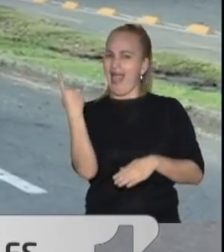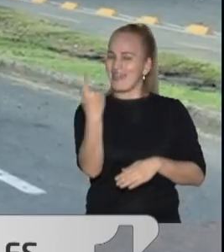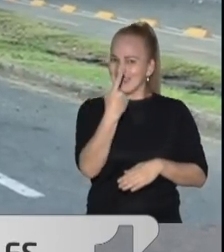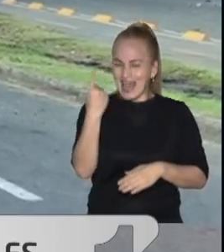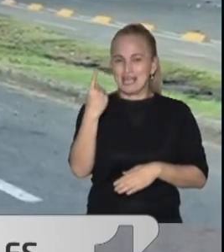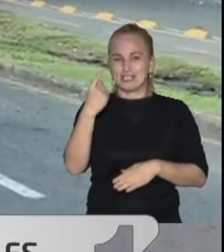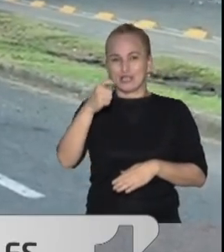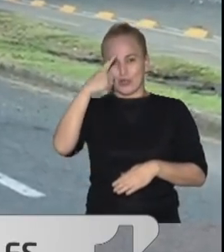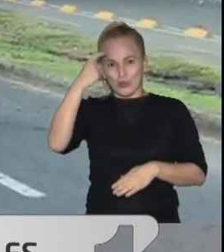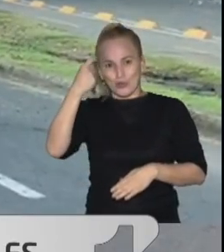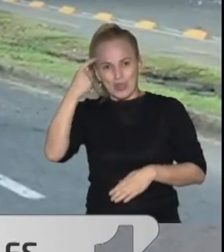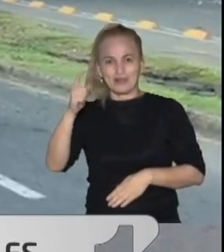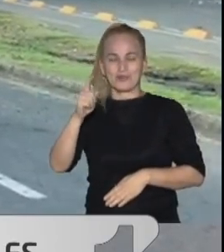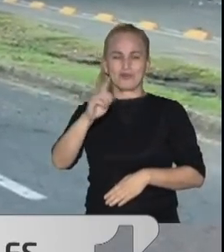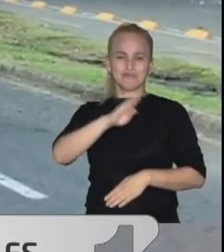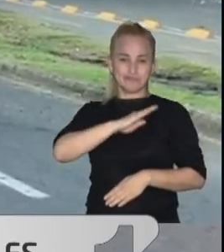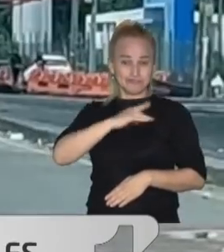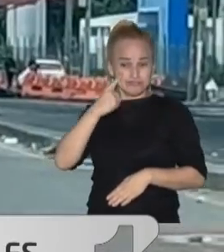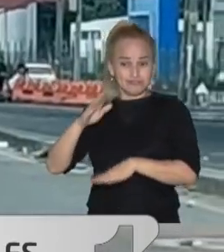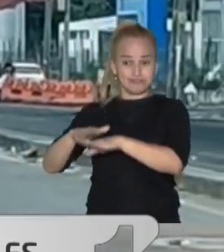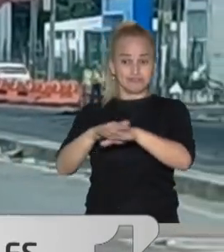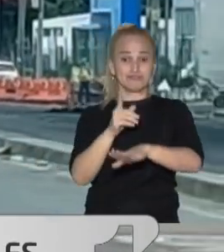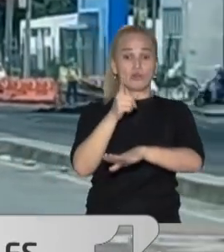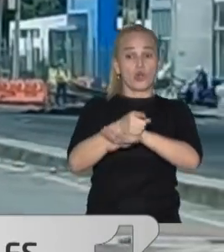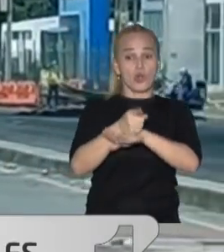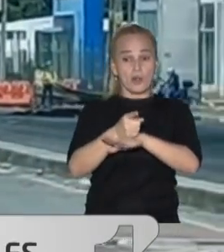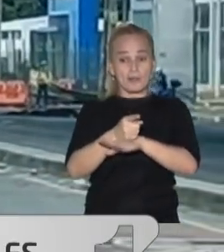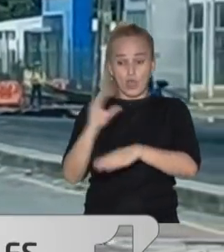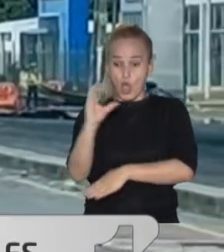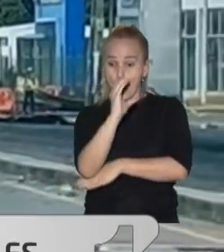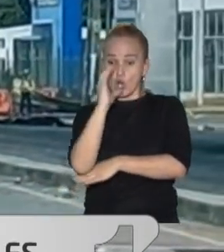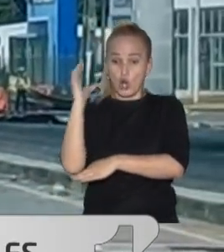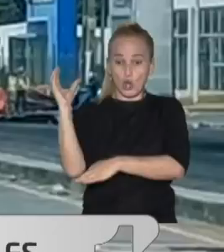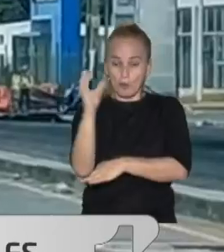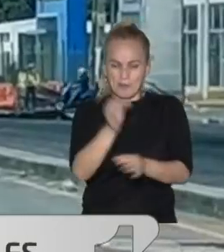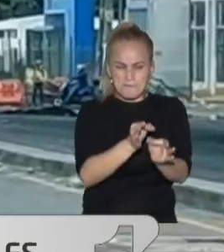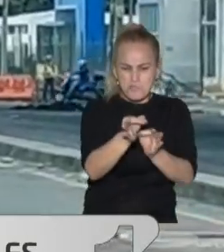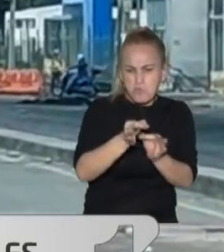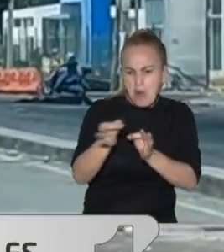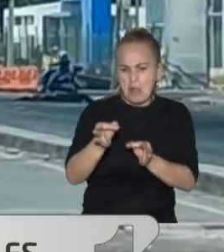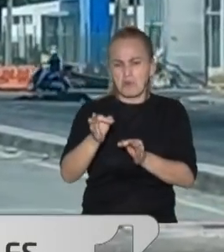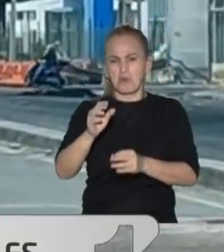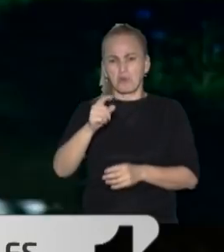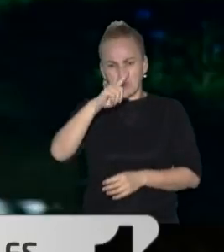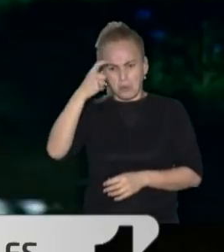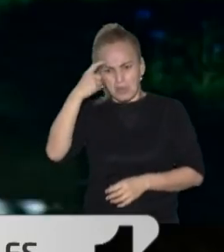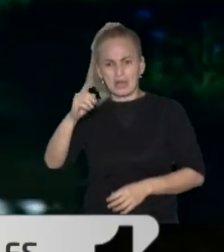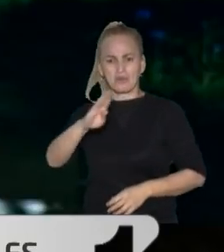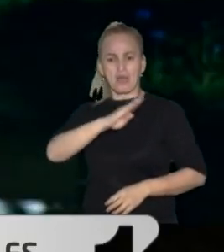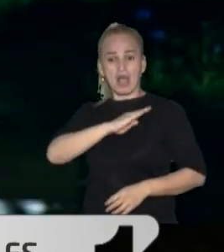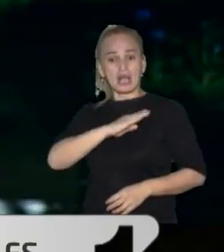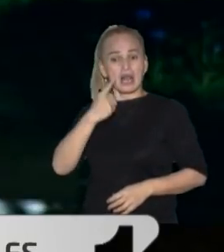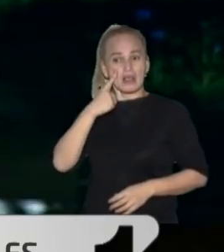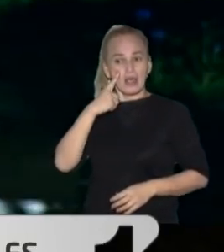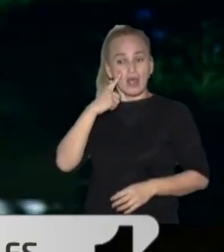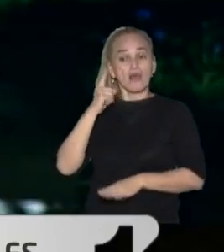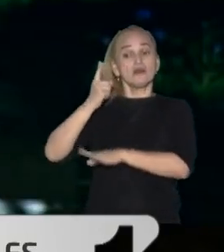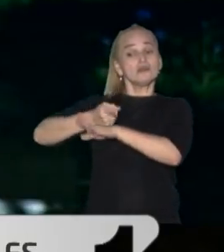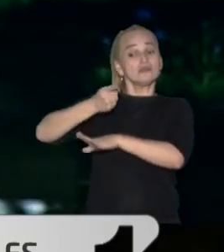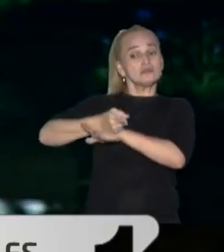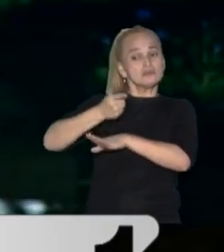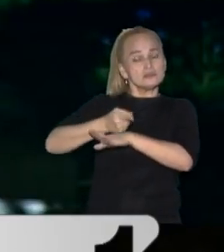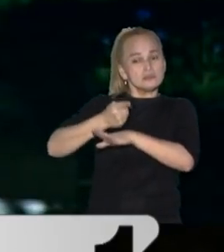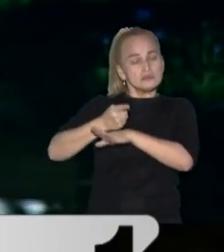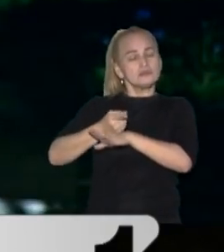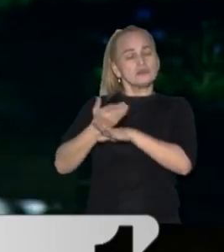pública para que en los territorios de Colombia con alcaldes y gobernadores desplieguen su